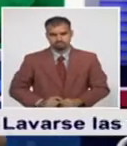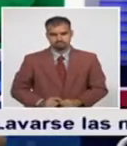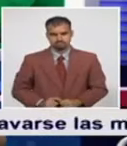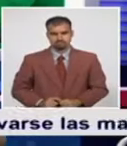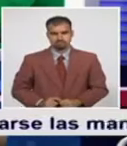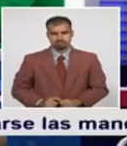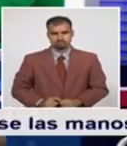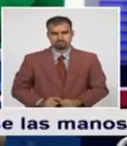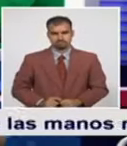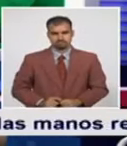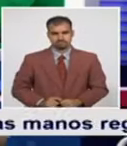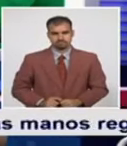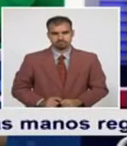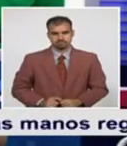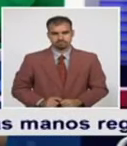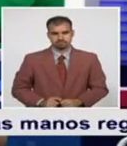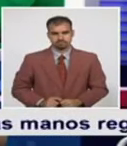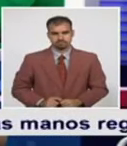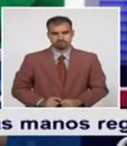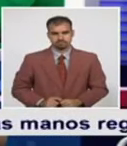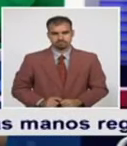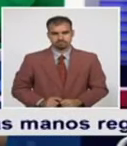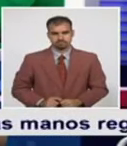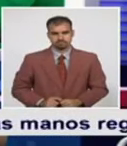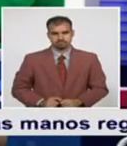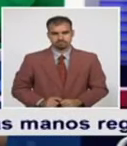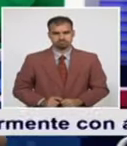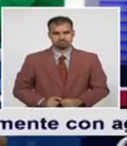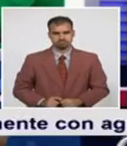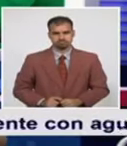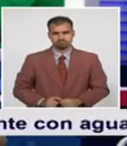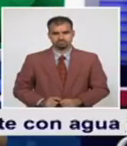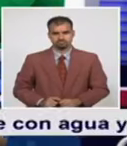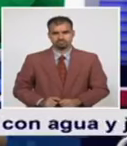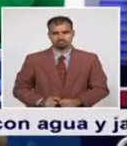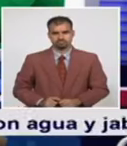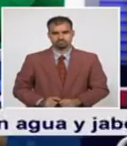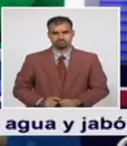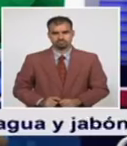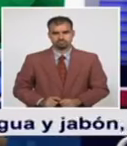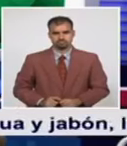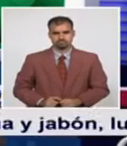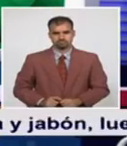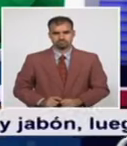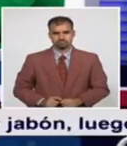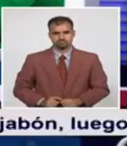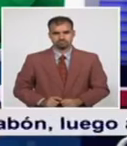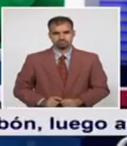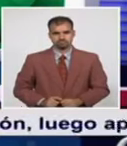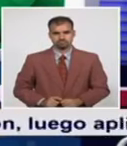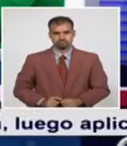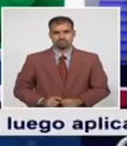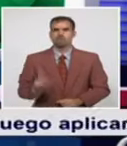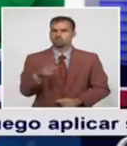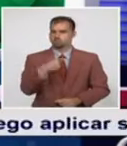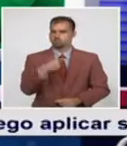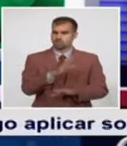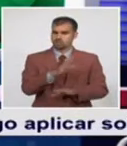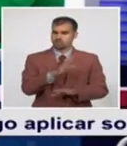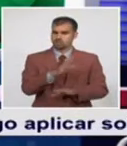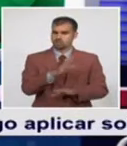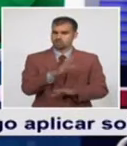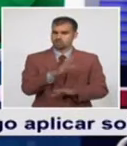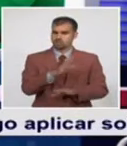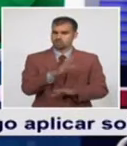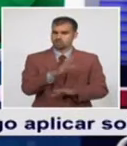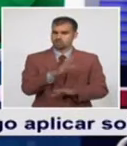sea, importado. Hay que decir que se trabaja todavía, aunque aún no se ha podido precisar, la fuente